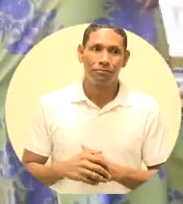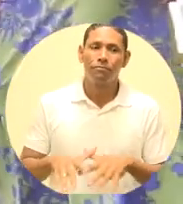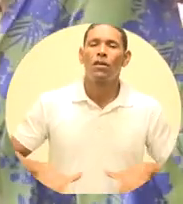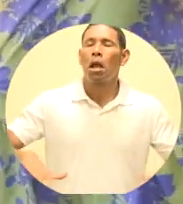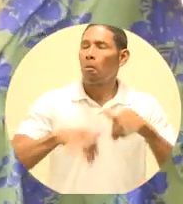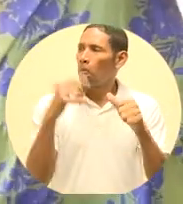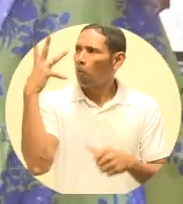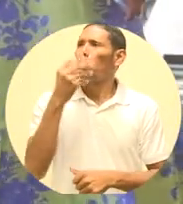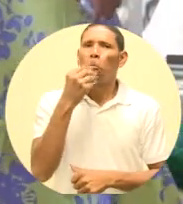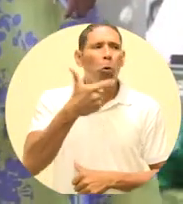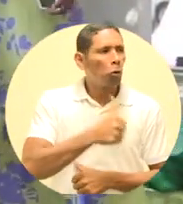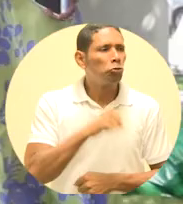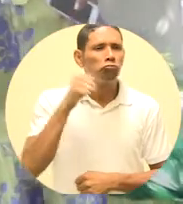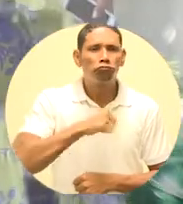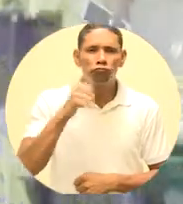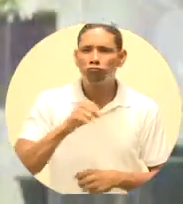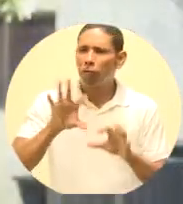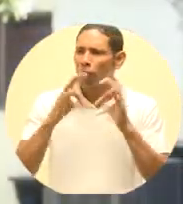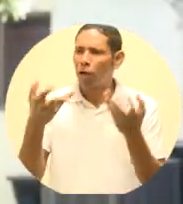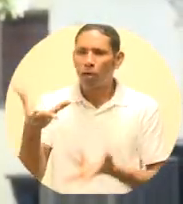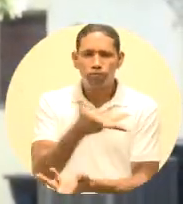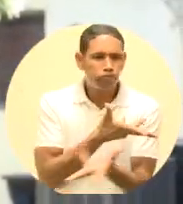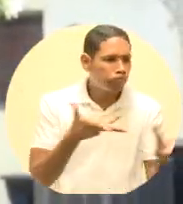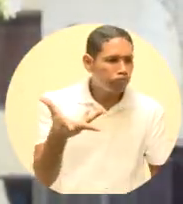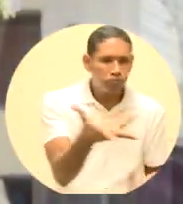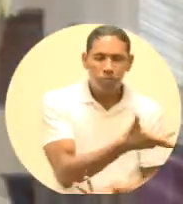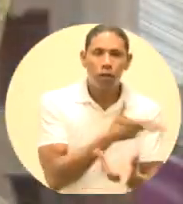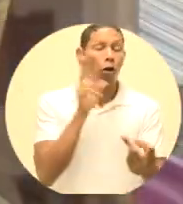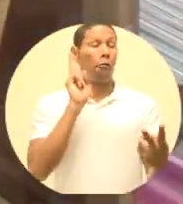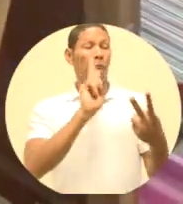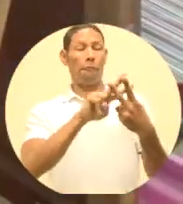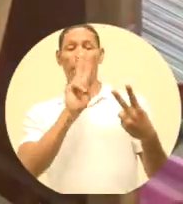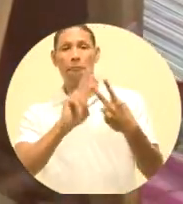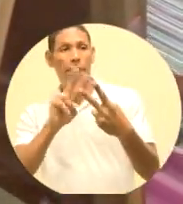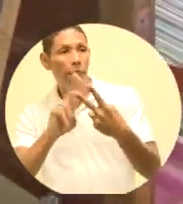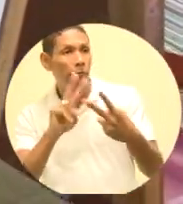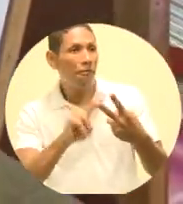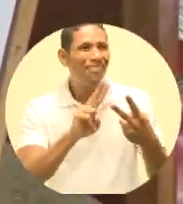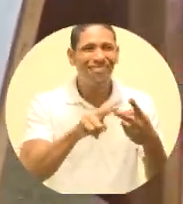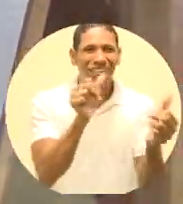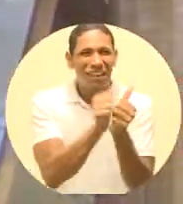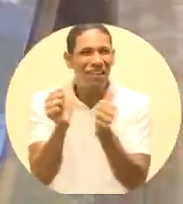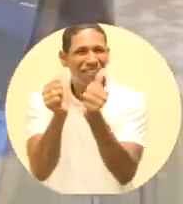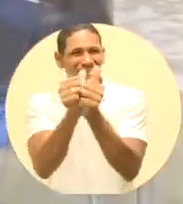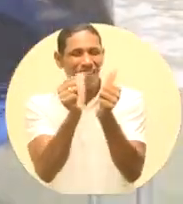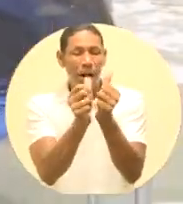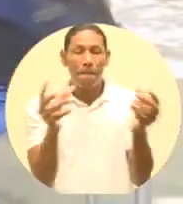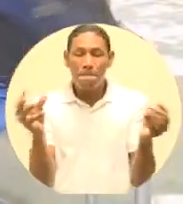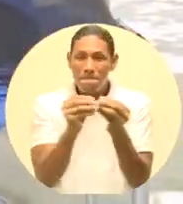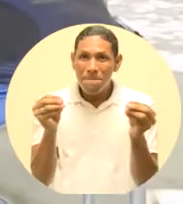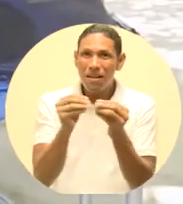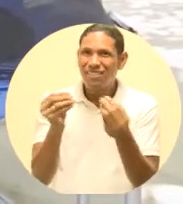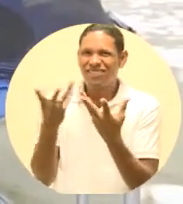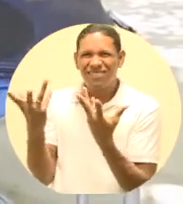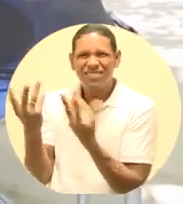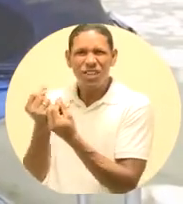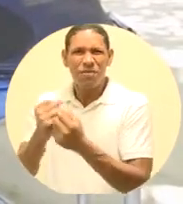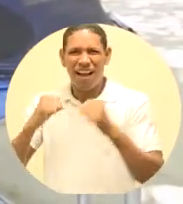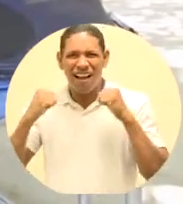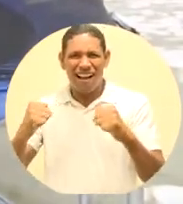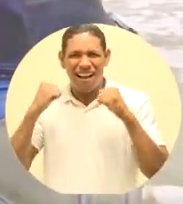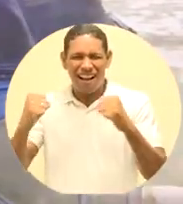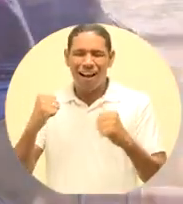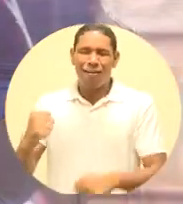un rato muy bueno. El evento fabuloso, el compartir con la familia, el conocer a los otros compañeros, el disfrutar la